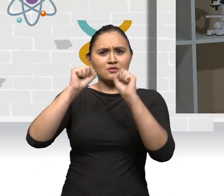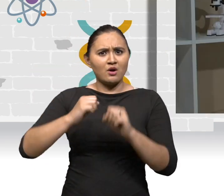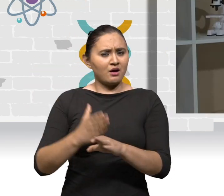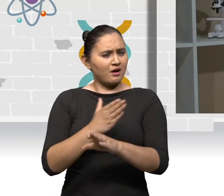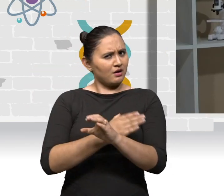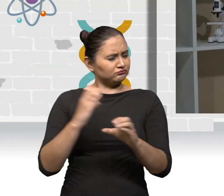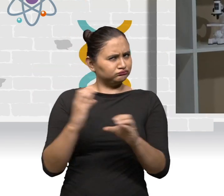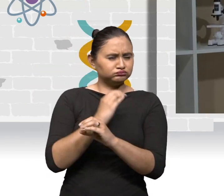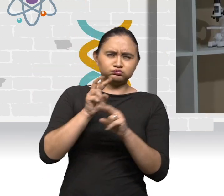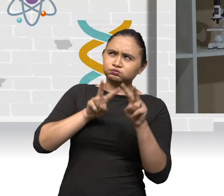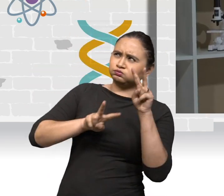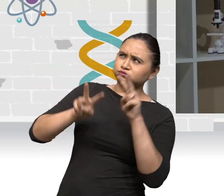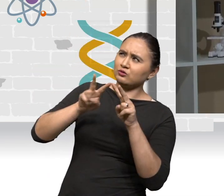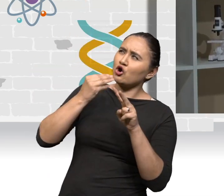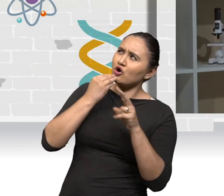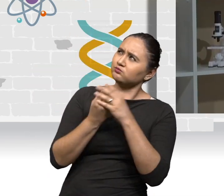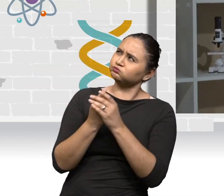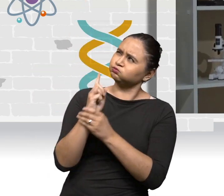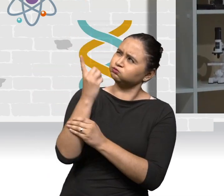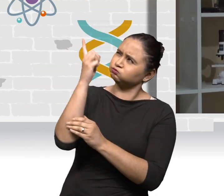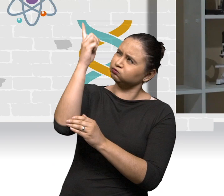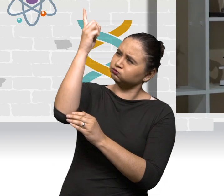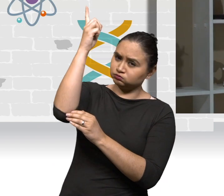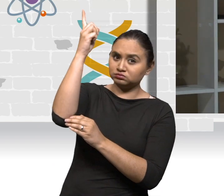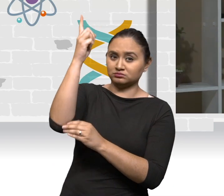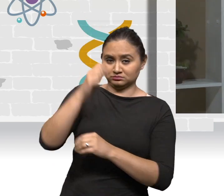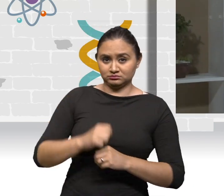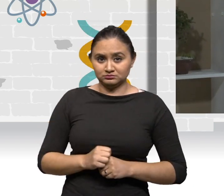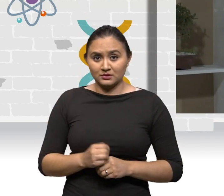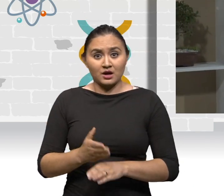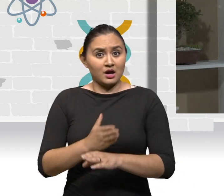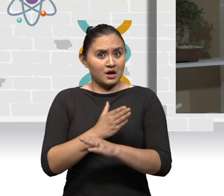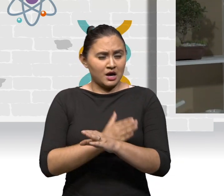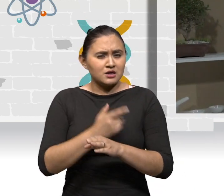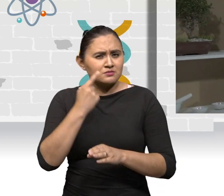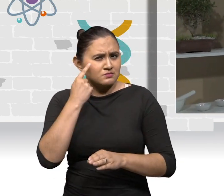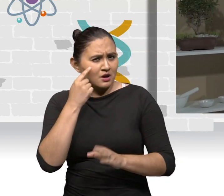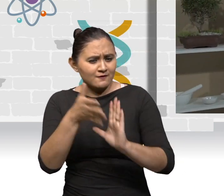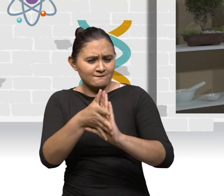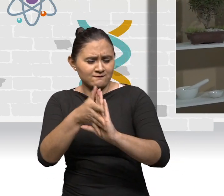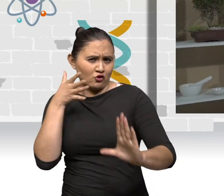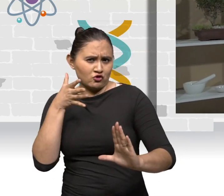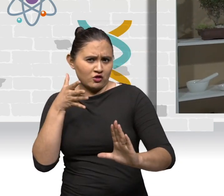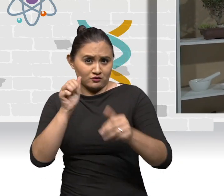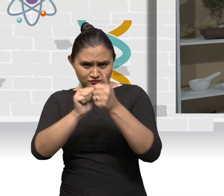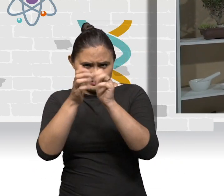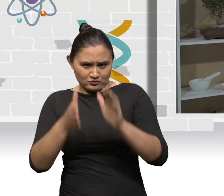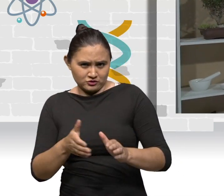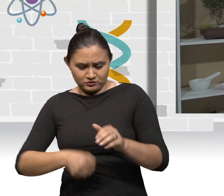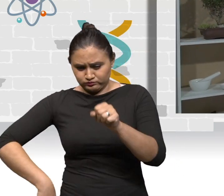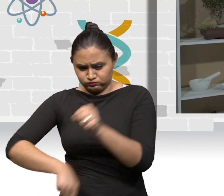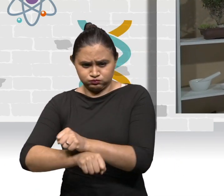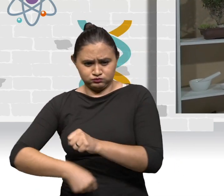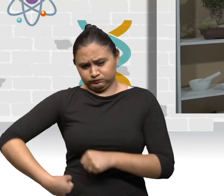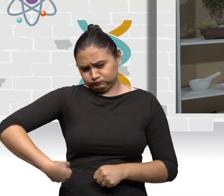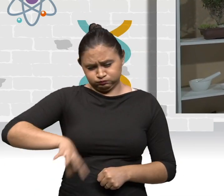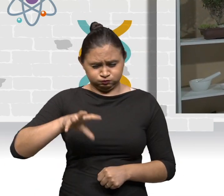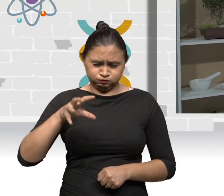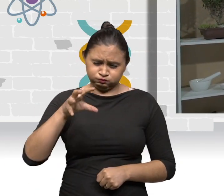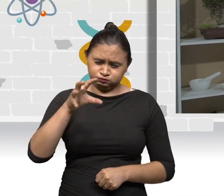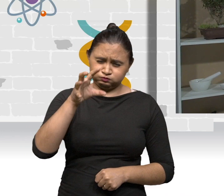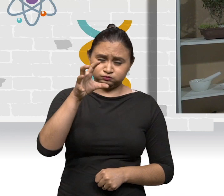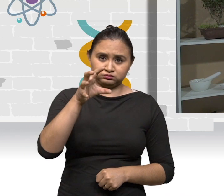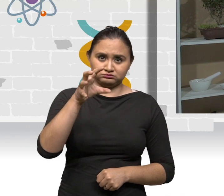proyectil. Se ha tomado mediciones reales de la velocidad con la que patean la pelota los jugadores de